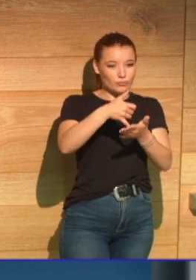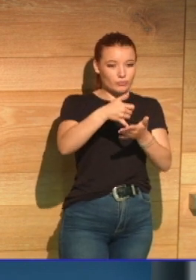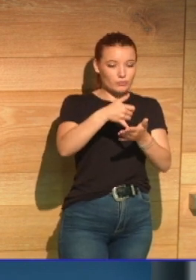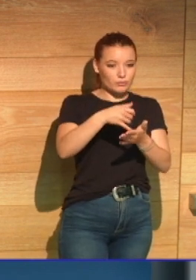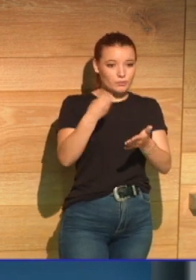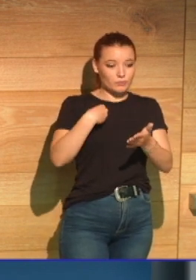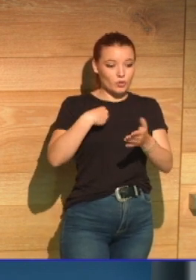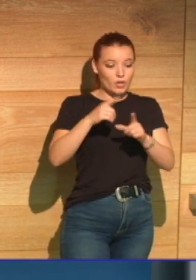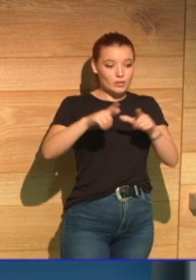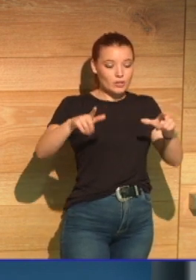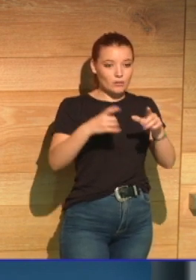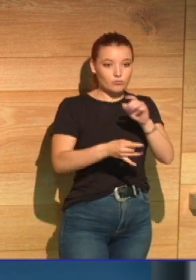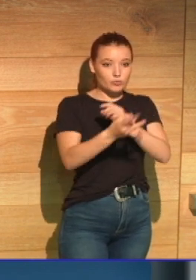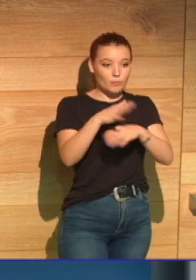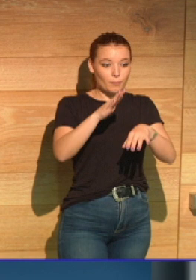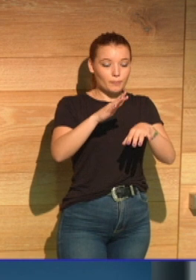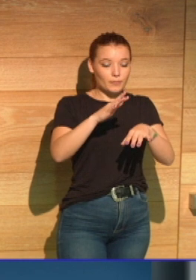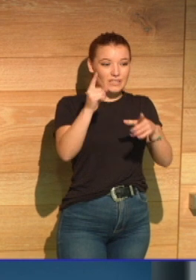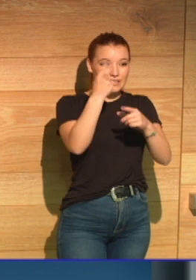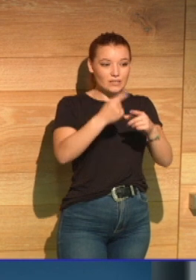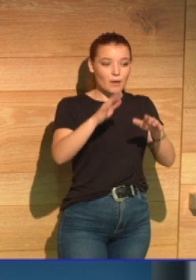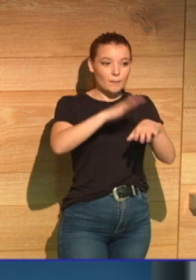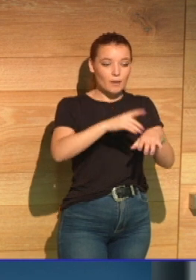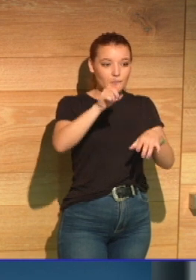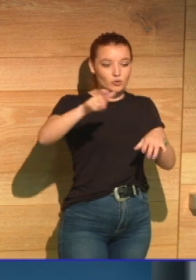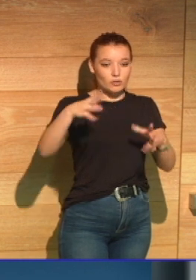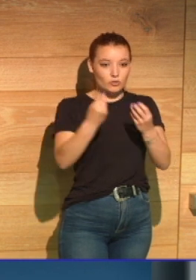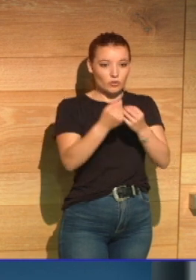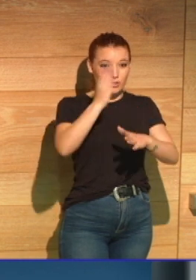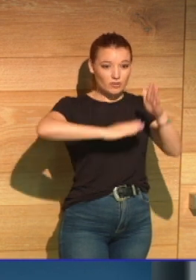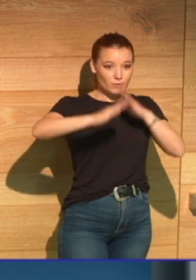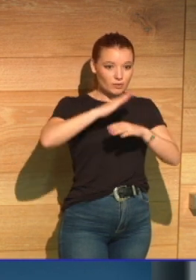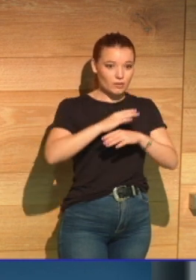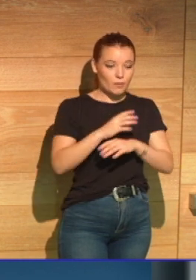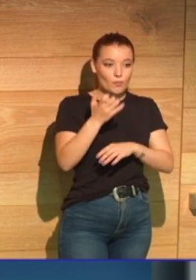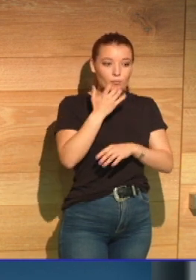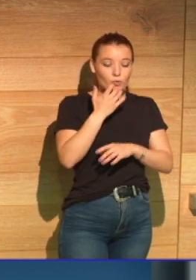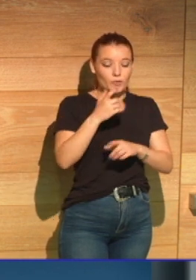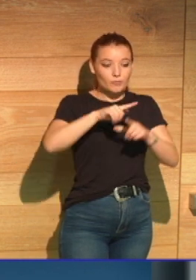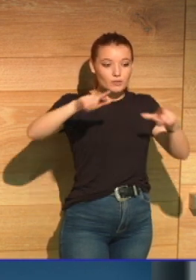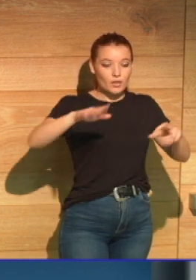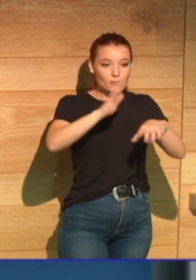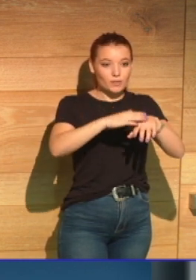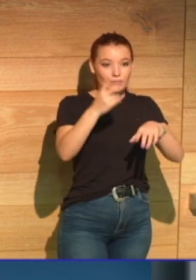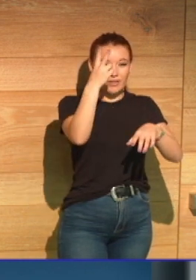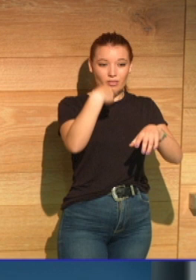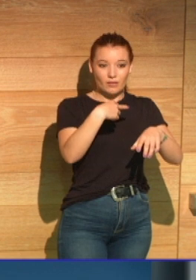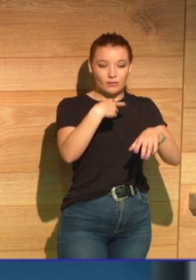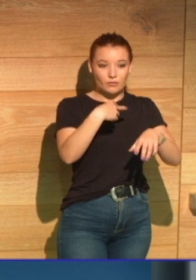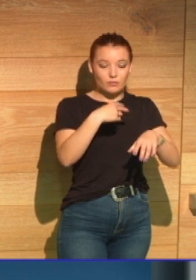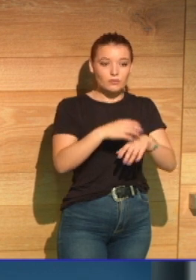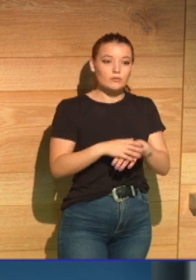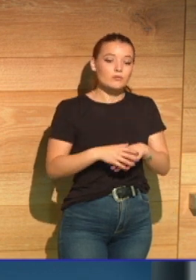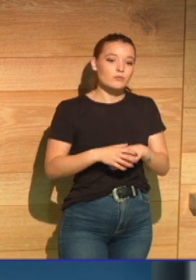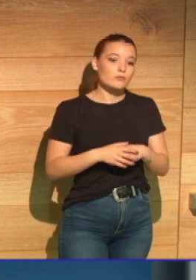crear salas, por ejemplo, diseñadas para personas con discapacidad, como el caso que tienen para las salas para invidentes, ya implica una filosofía distinta de lo que entenderíamos